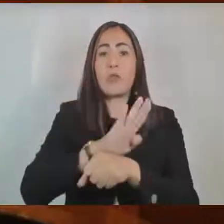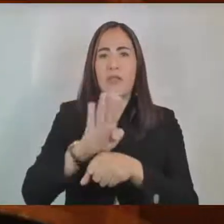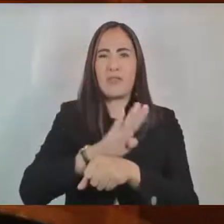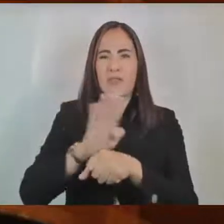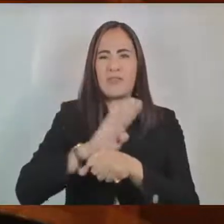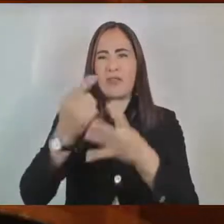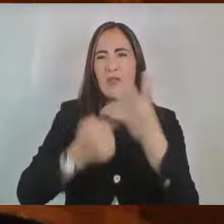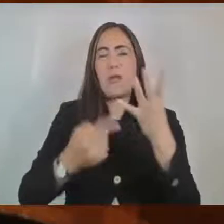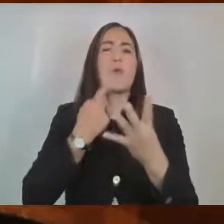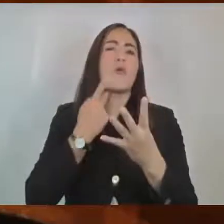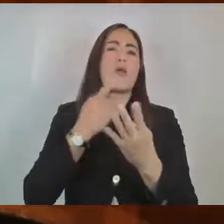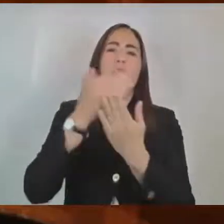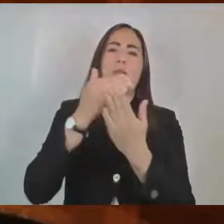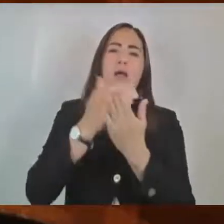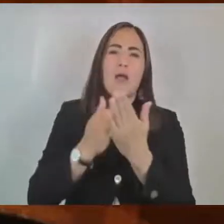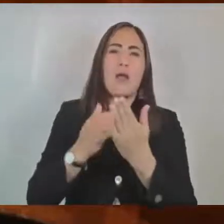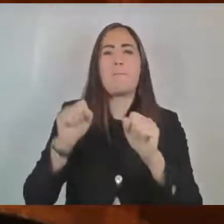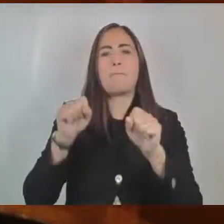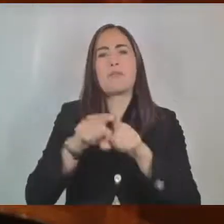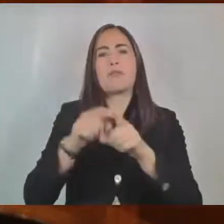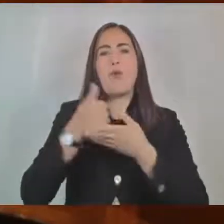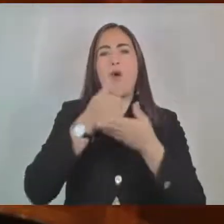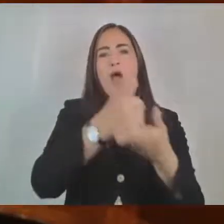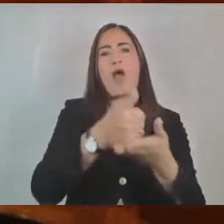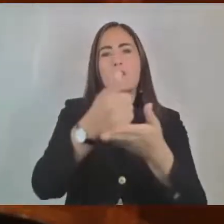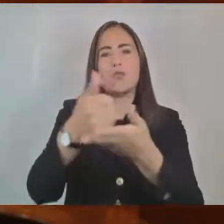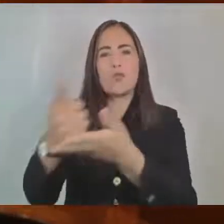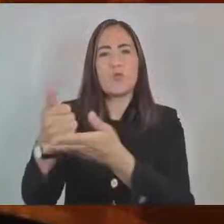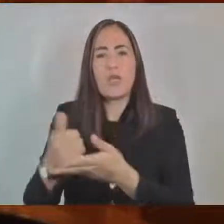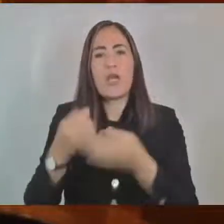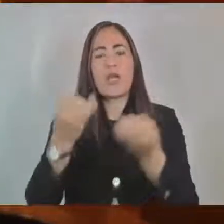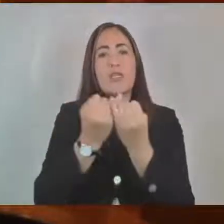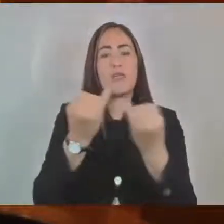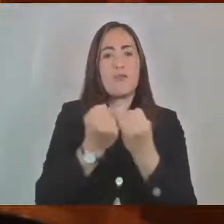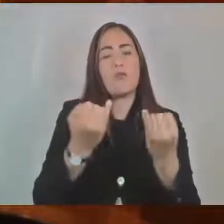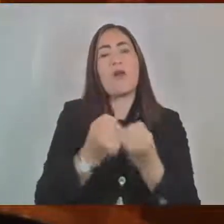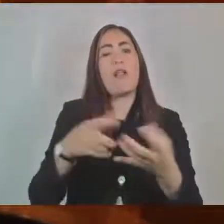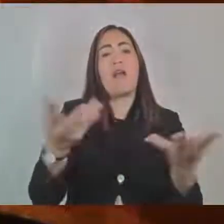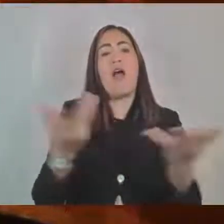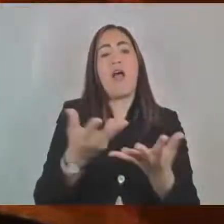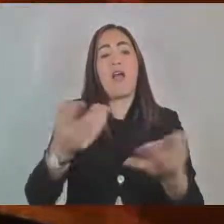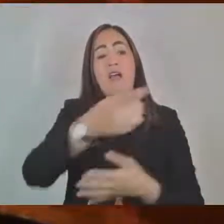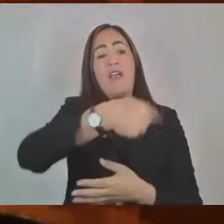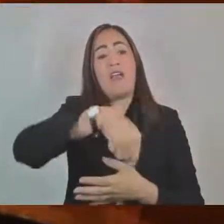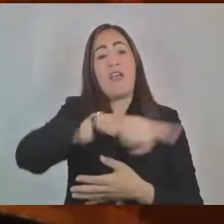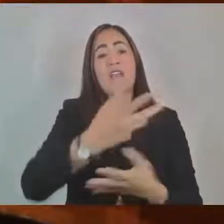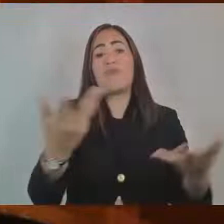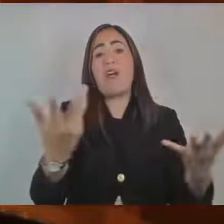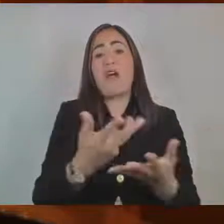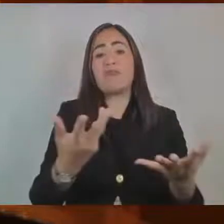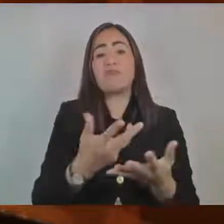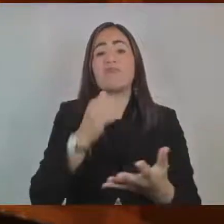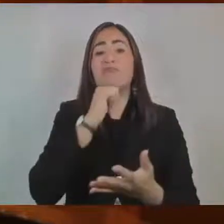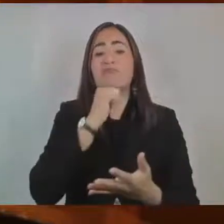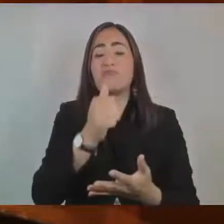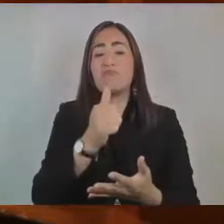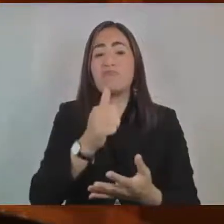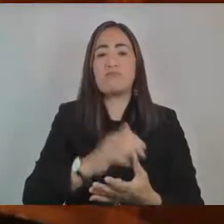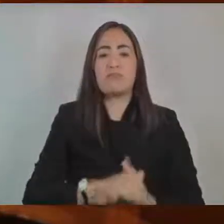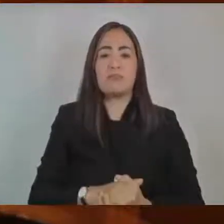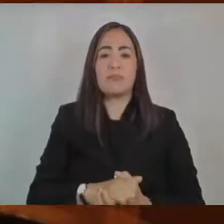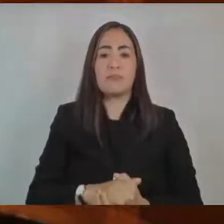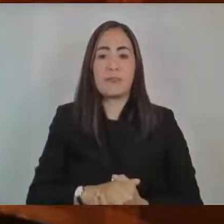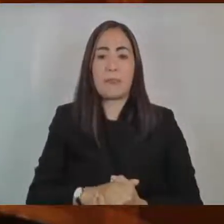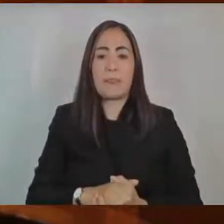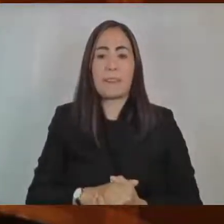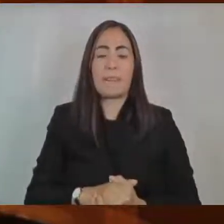de políticas públicas asistencialistas y que se les asigna un rol pasivo, es decir, bajo esta